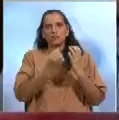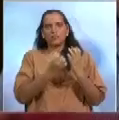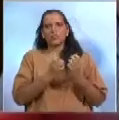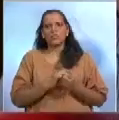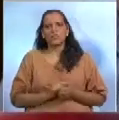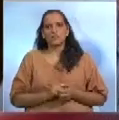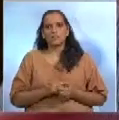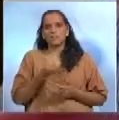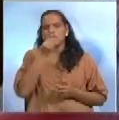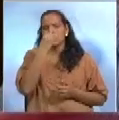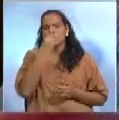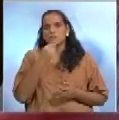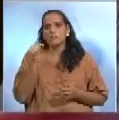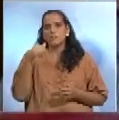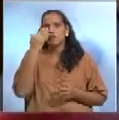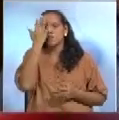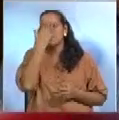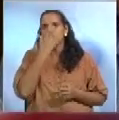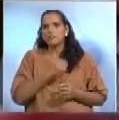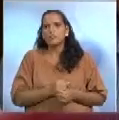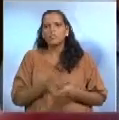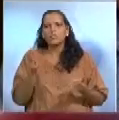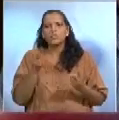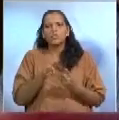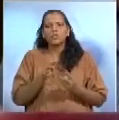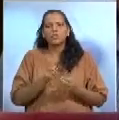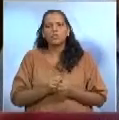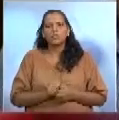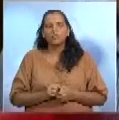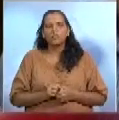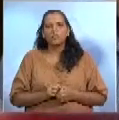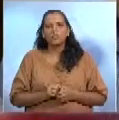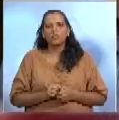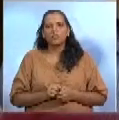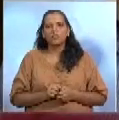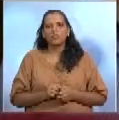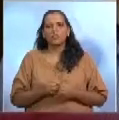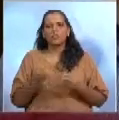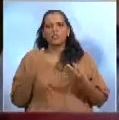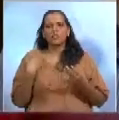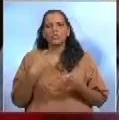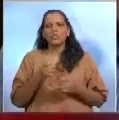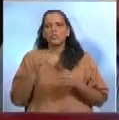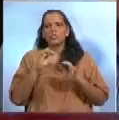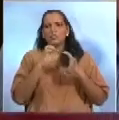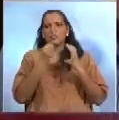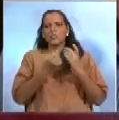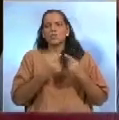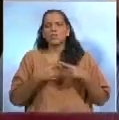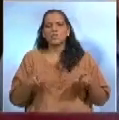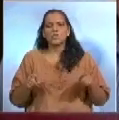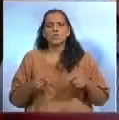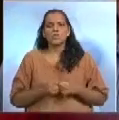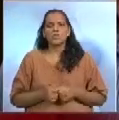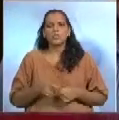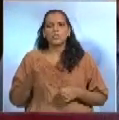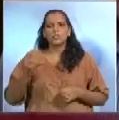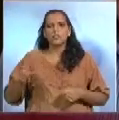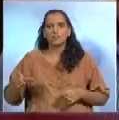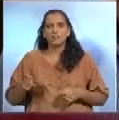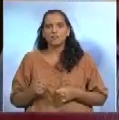disfrute de la gastronomía, que disfrute del agroturismo, del etnoturismo, que disfrute de su